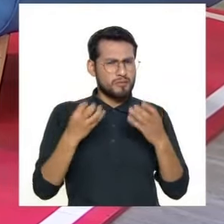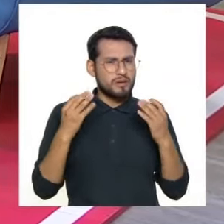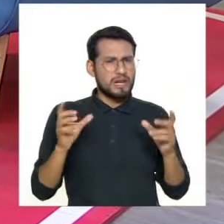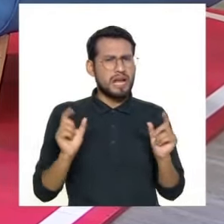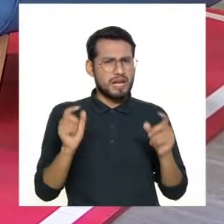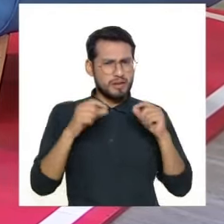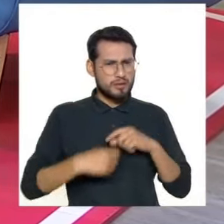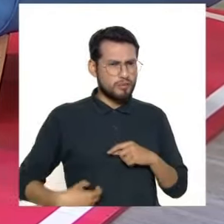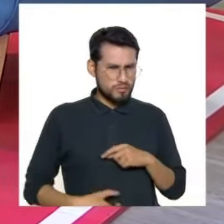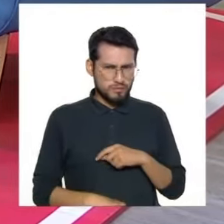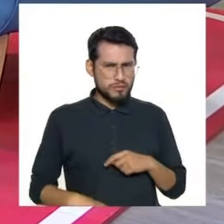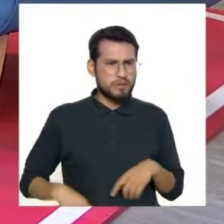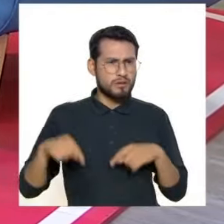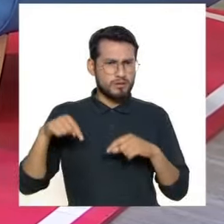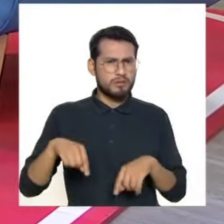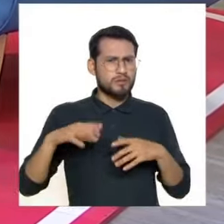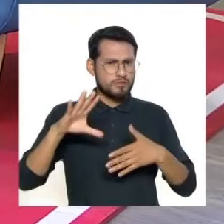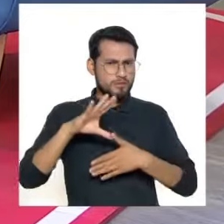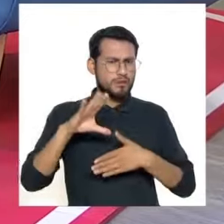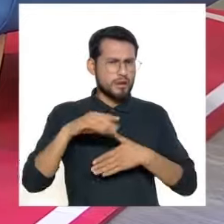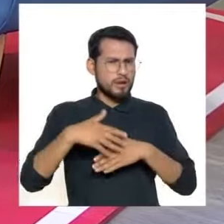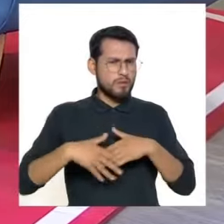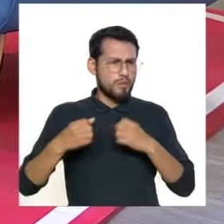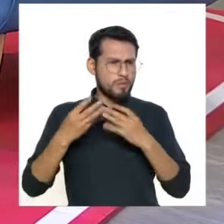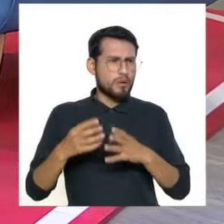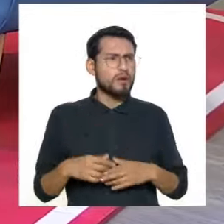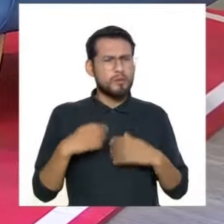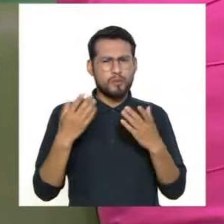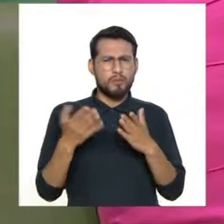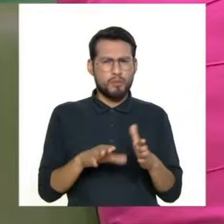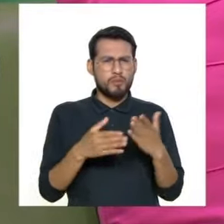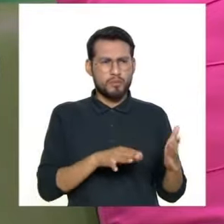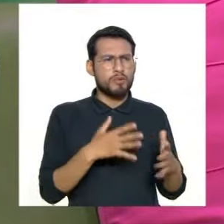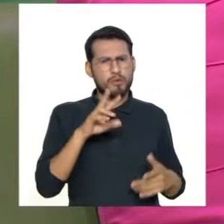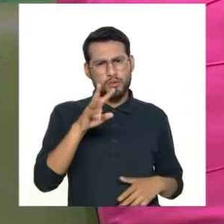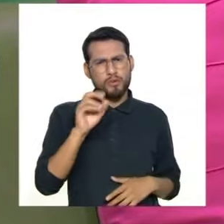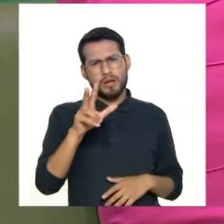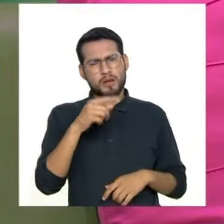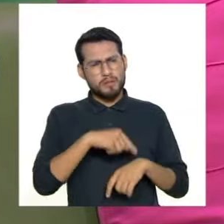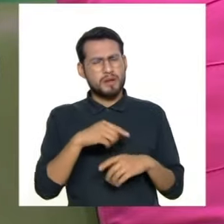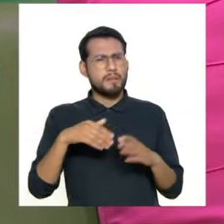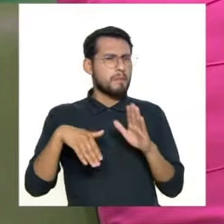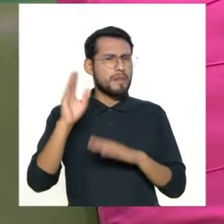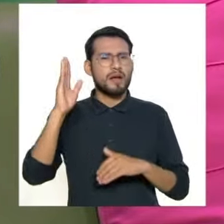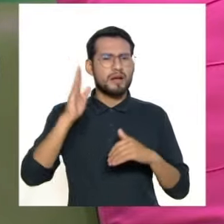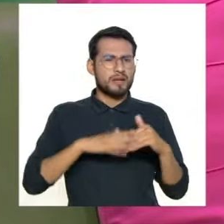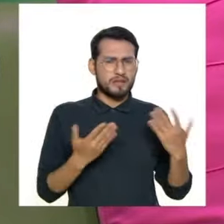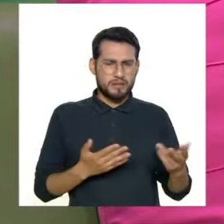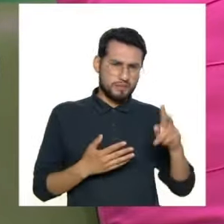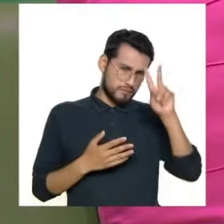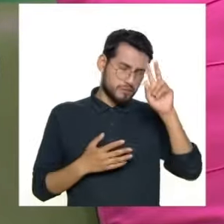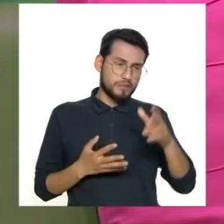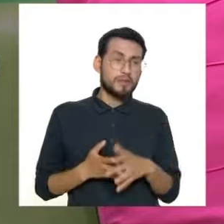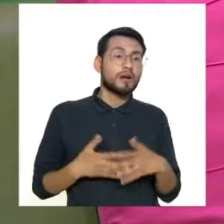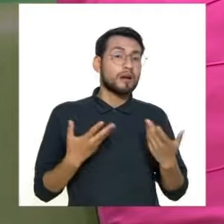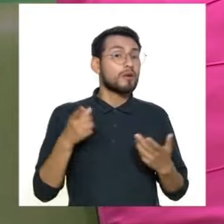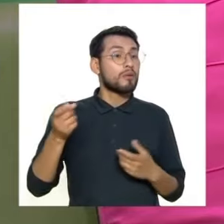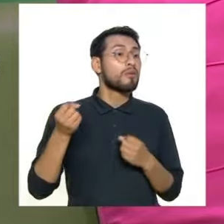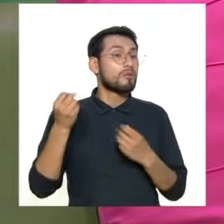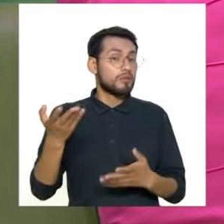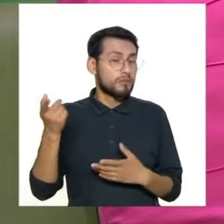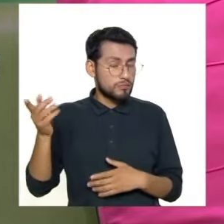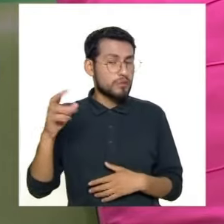de cáncer de colon tienen acá en nuestro continente donde se mueren pues dos o tres veces más pacientes por esa causa Entonces eso ya es una causa